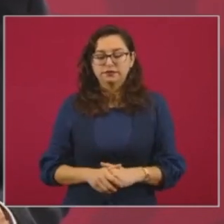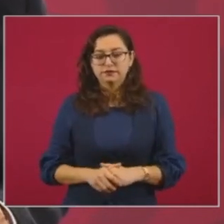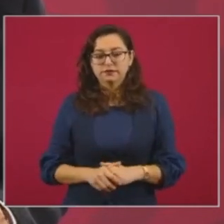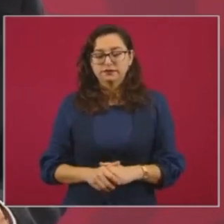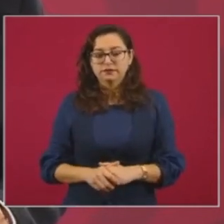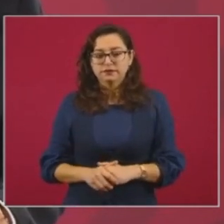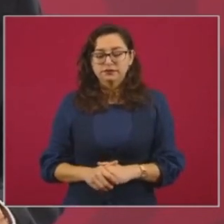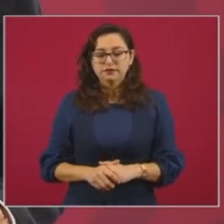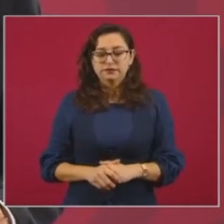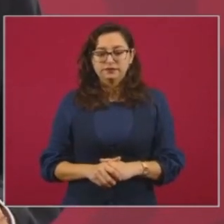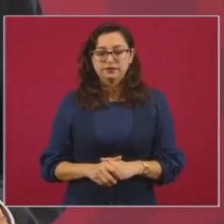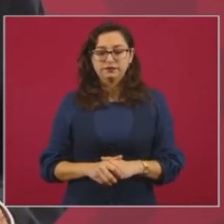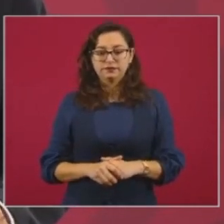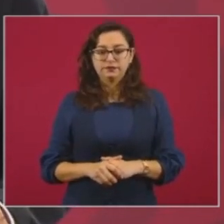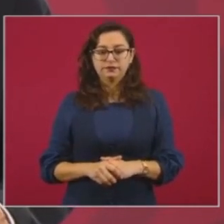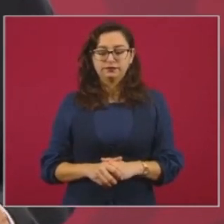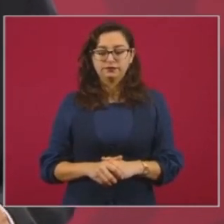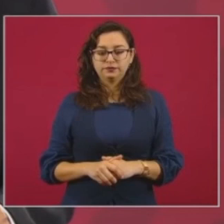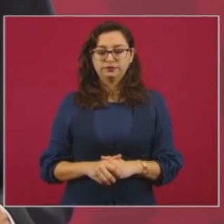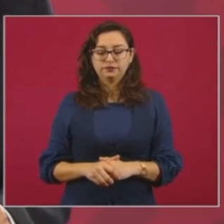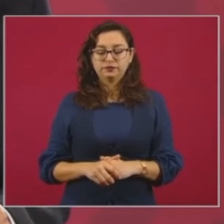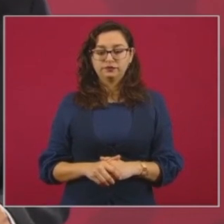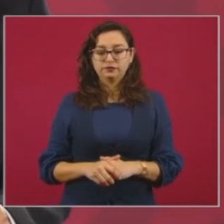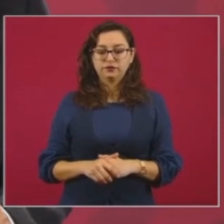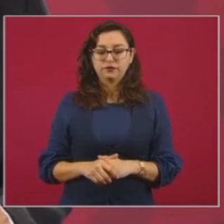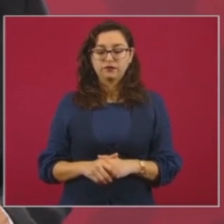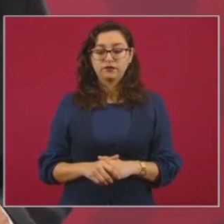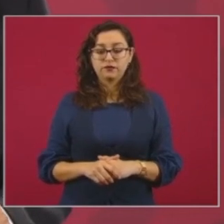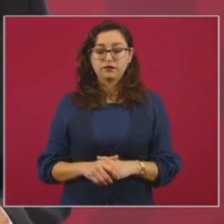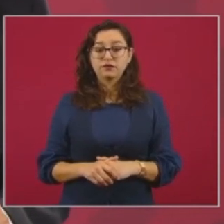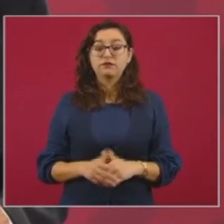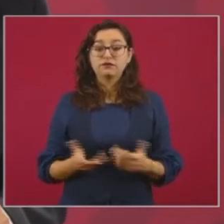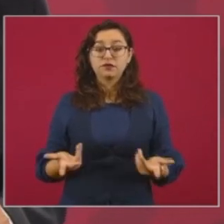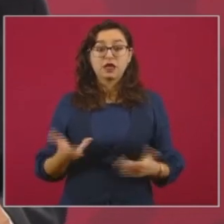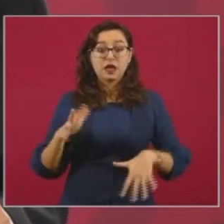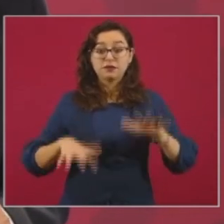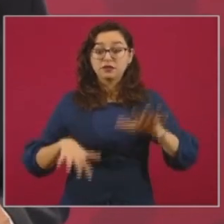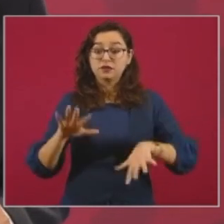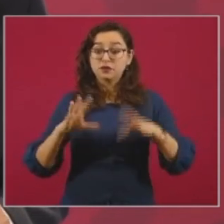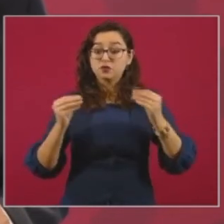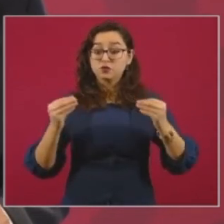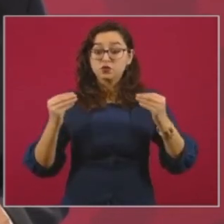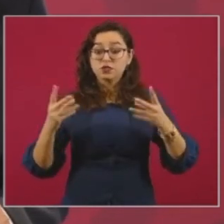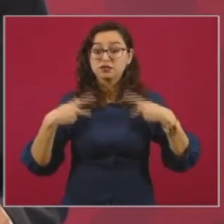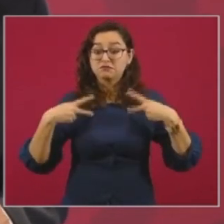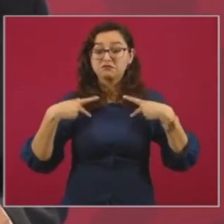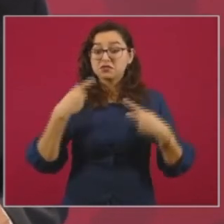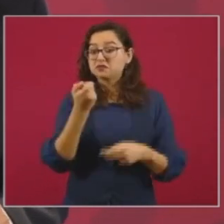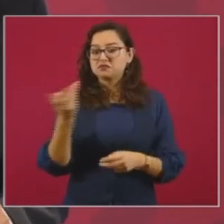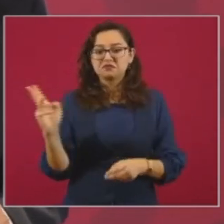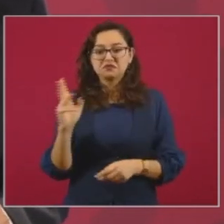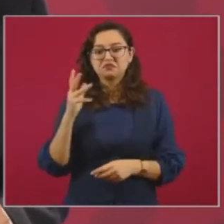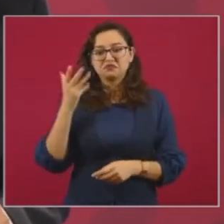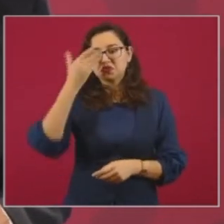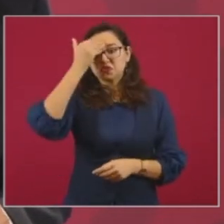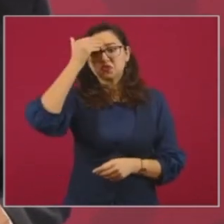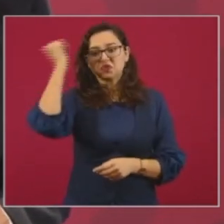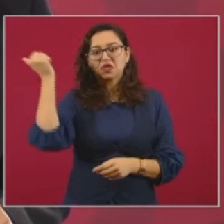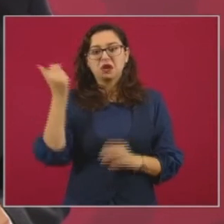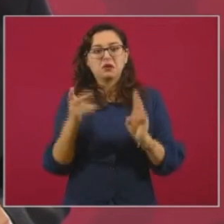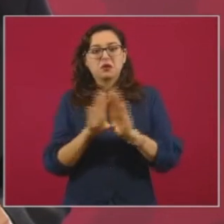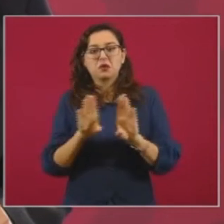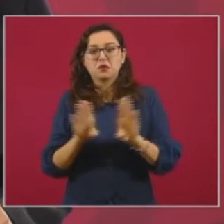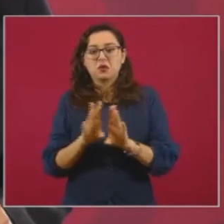Esto muchas veces no se sabe o no se puede llevar a